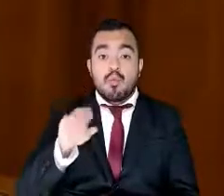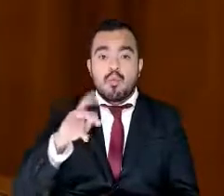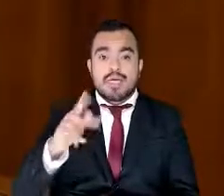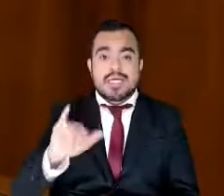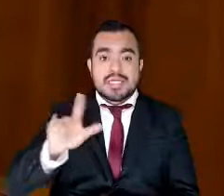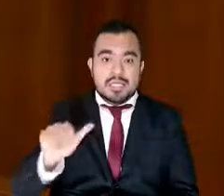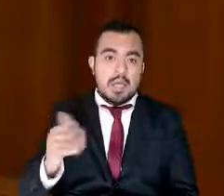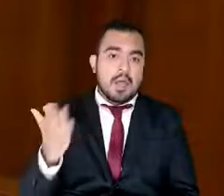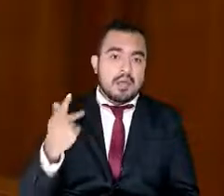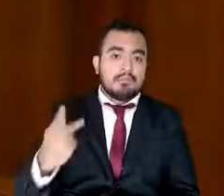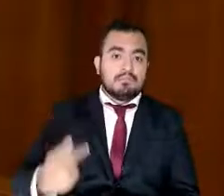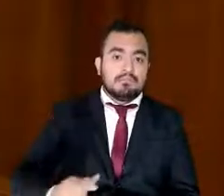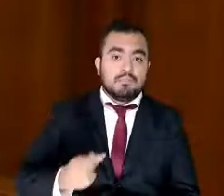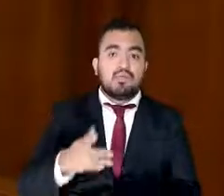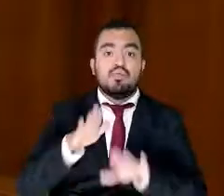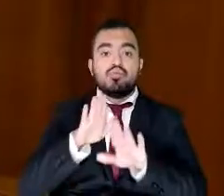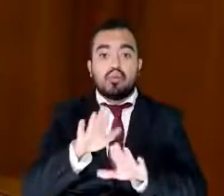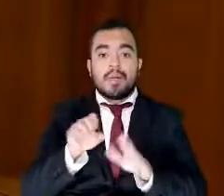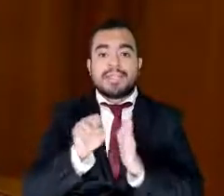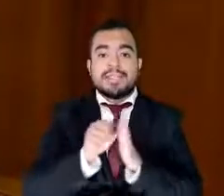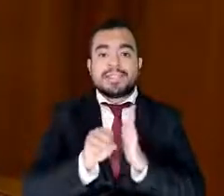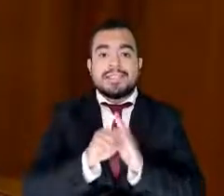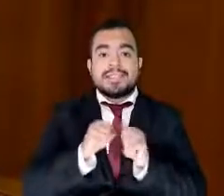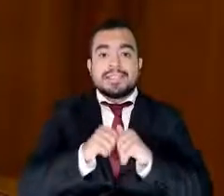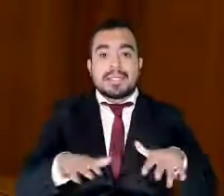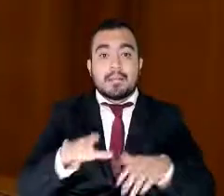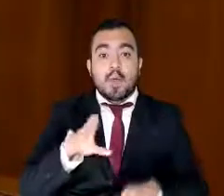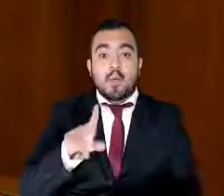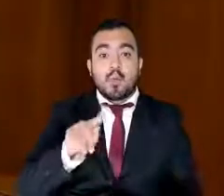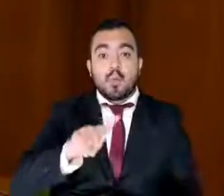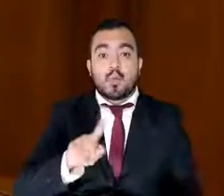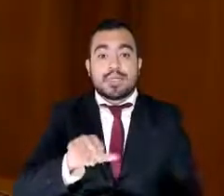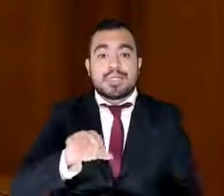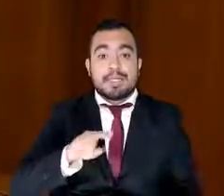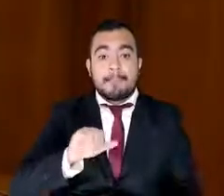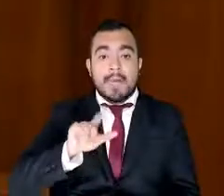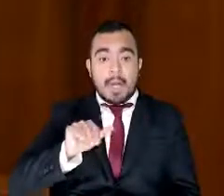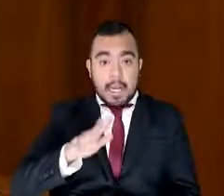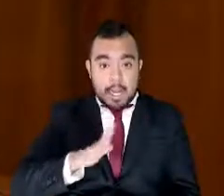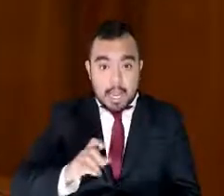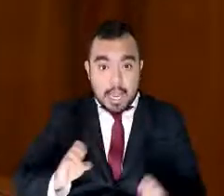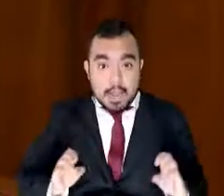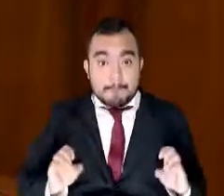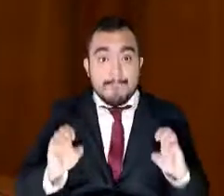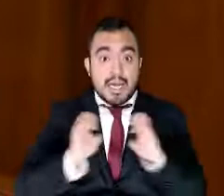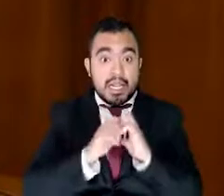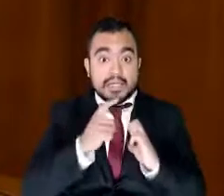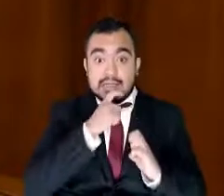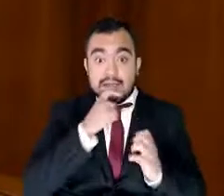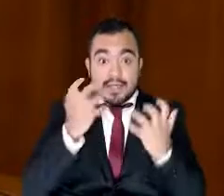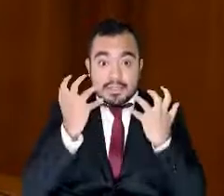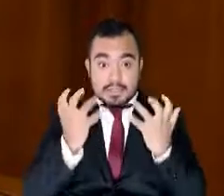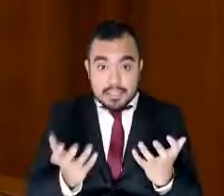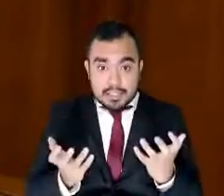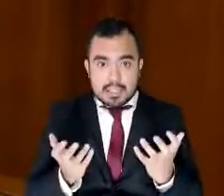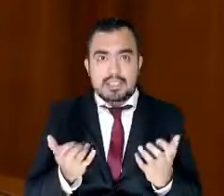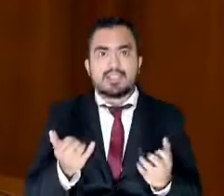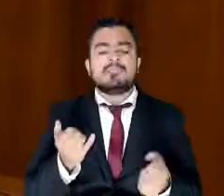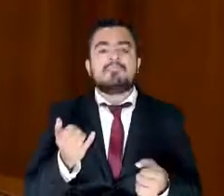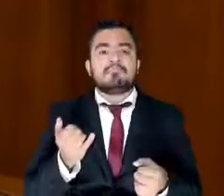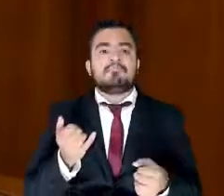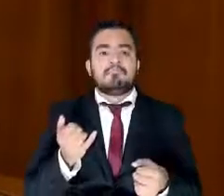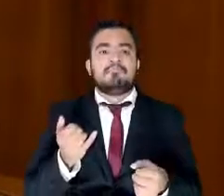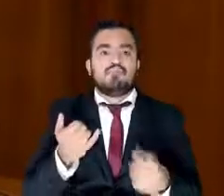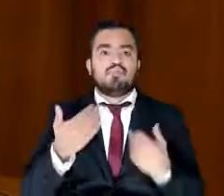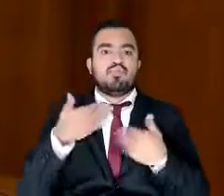preguntaba sobre el sistema Cutzamala, si estamos en algún tipo de emergencia por sequía y también teniendo muy fresco